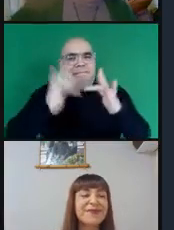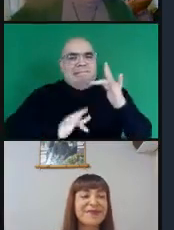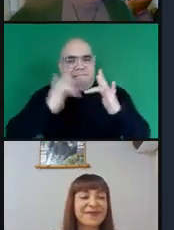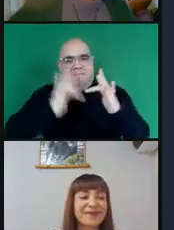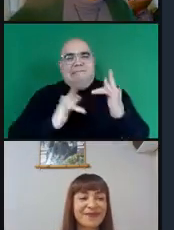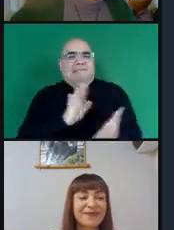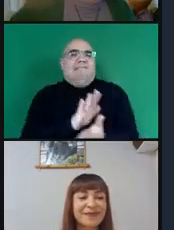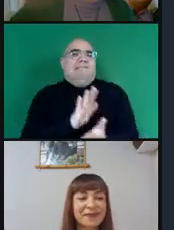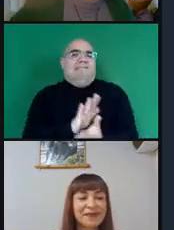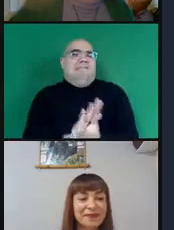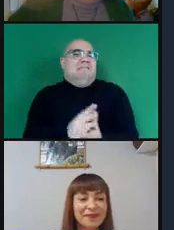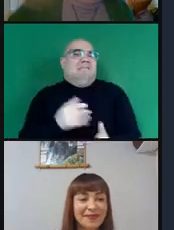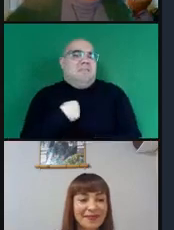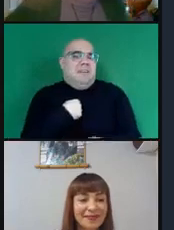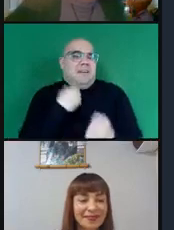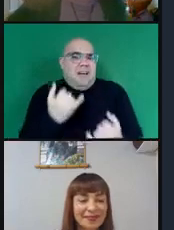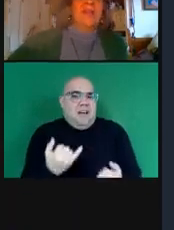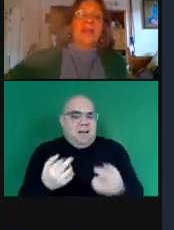los dedos.